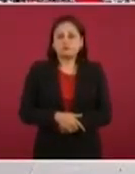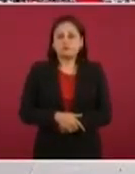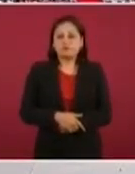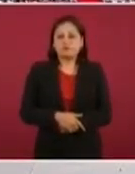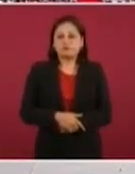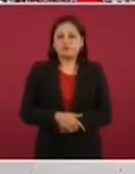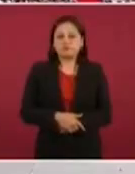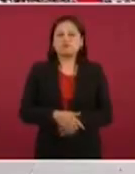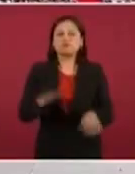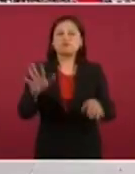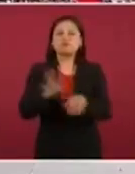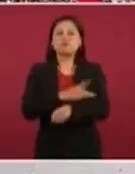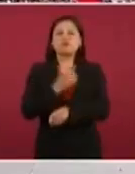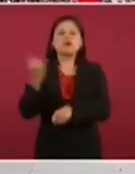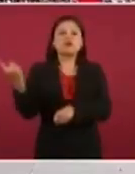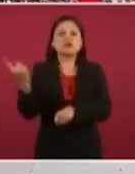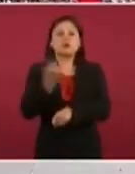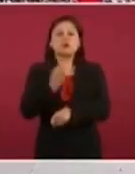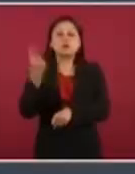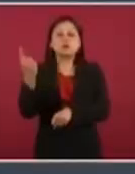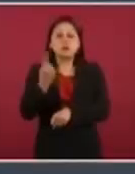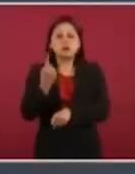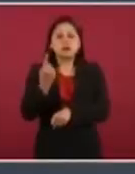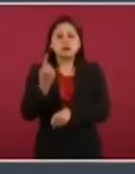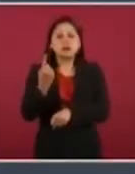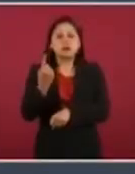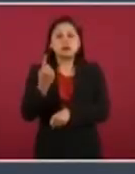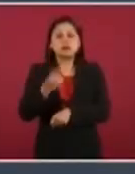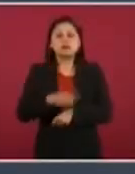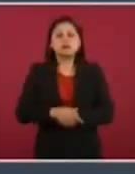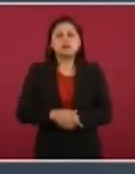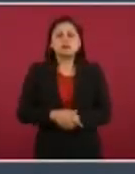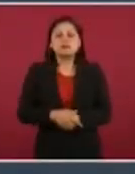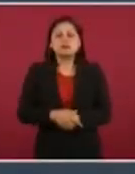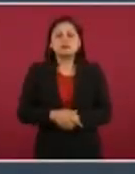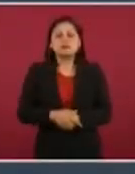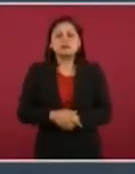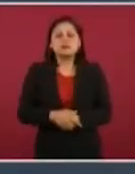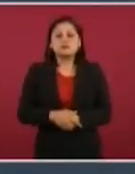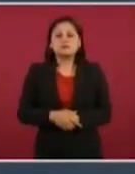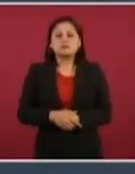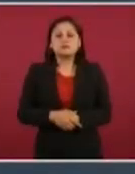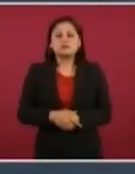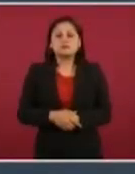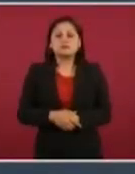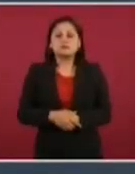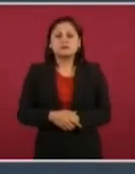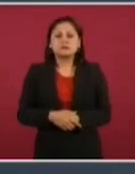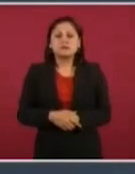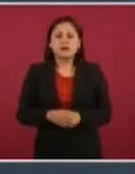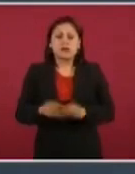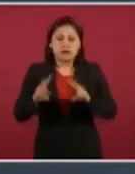porque nada más se difunde se conoce lo frívolo